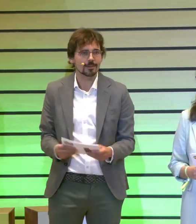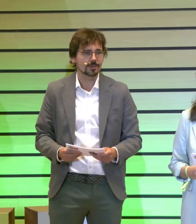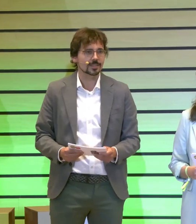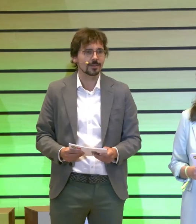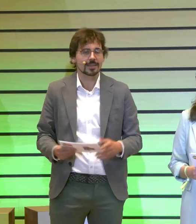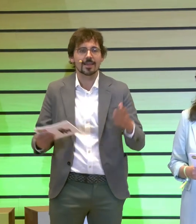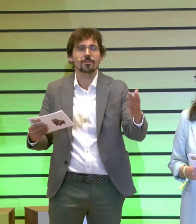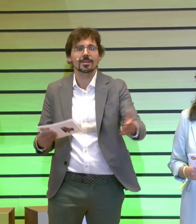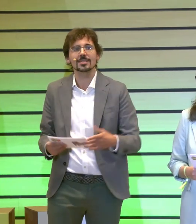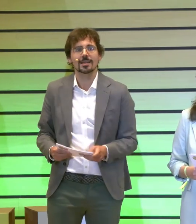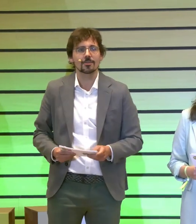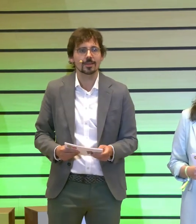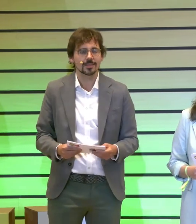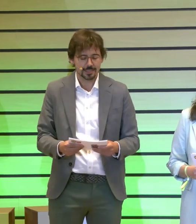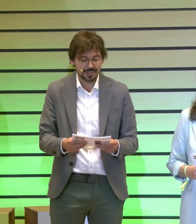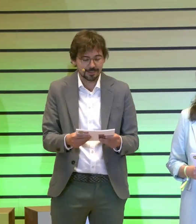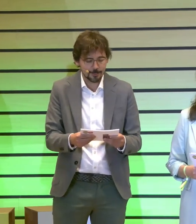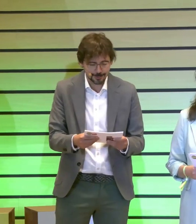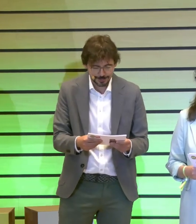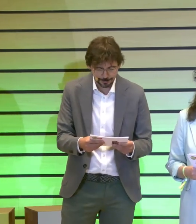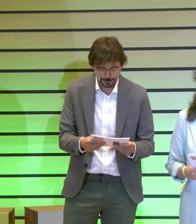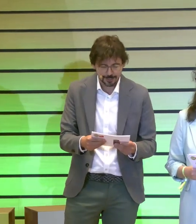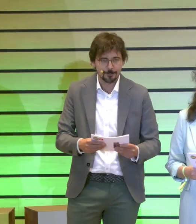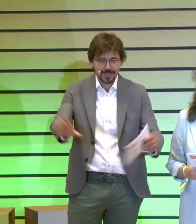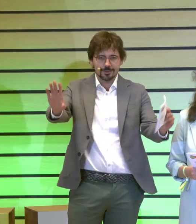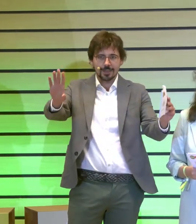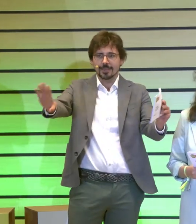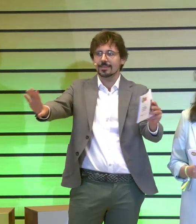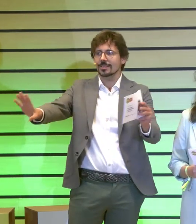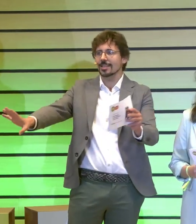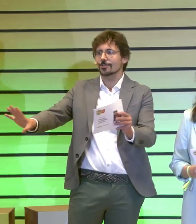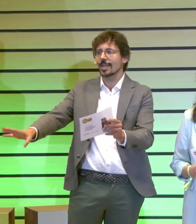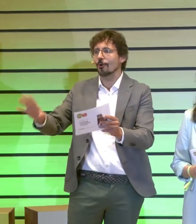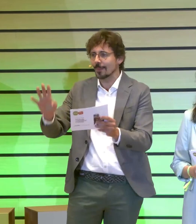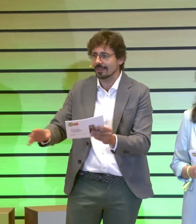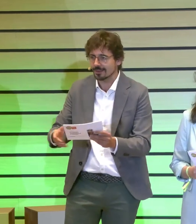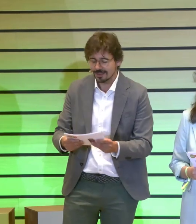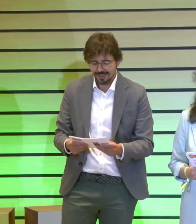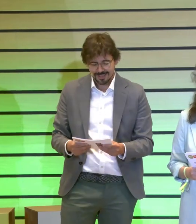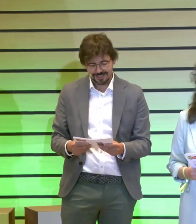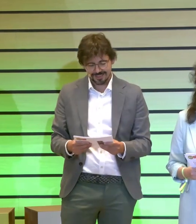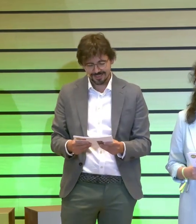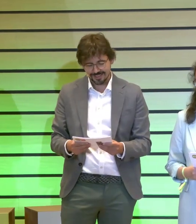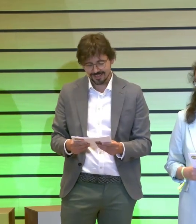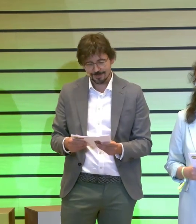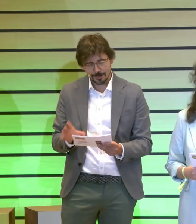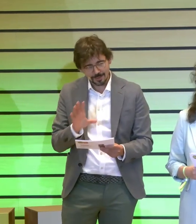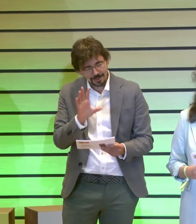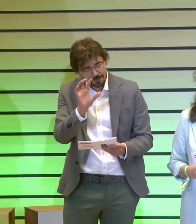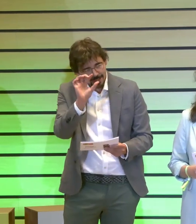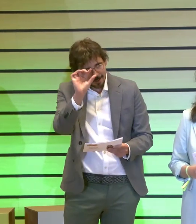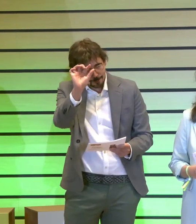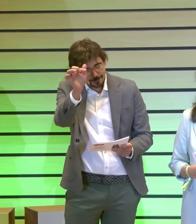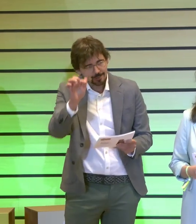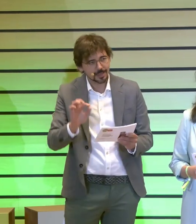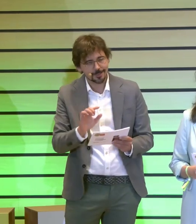un espacio con este creando redes creando redes y enredándonos entre todos Pero antes de irnos a comer Vamos